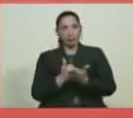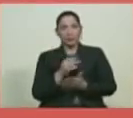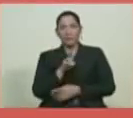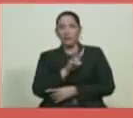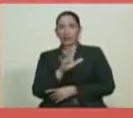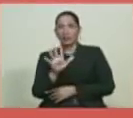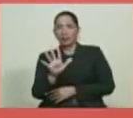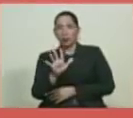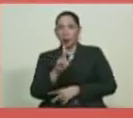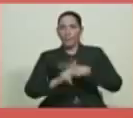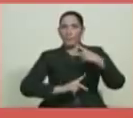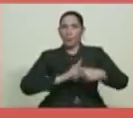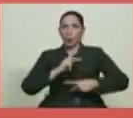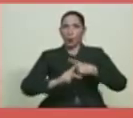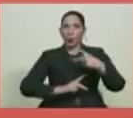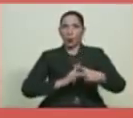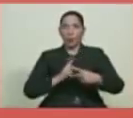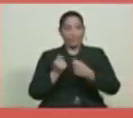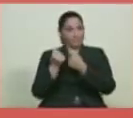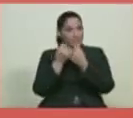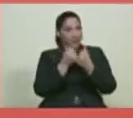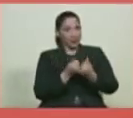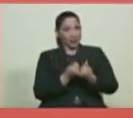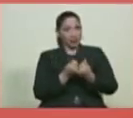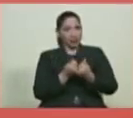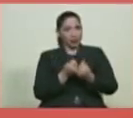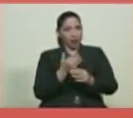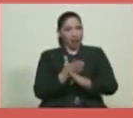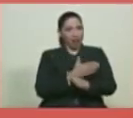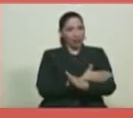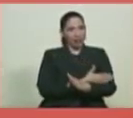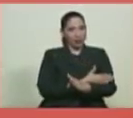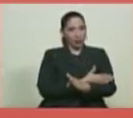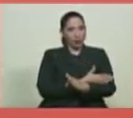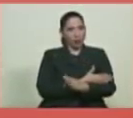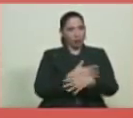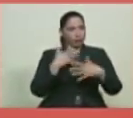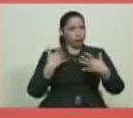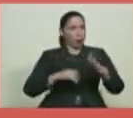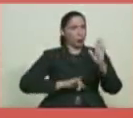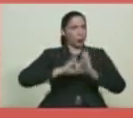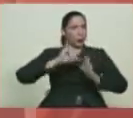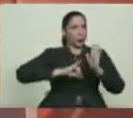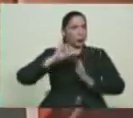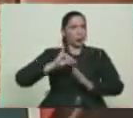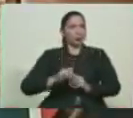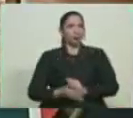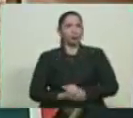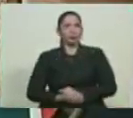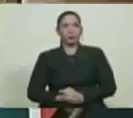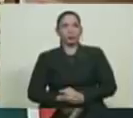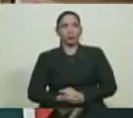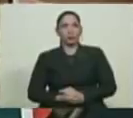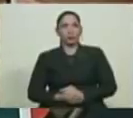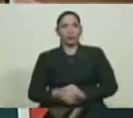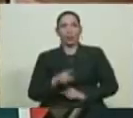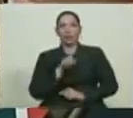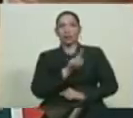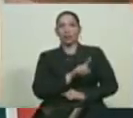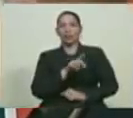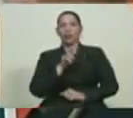productos, en el precio anterior especulativo, estaban en el orden de los